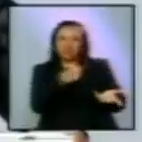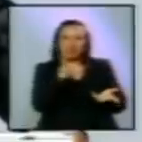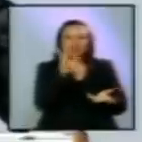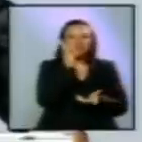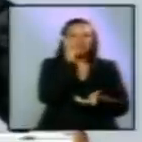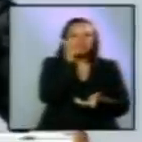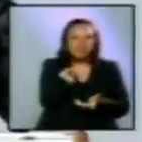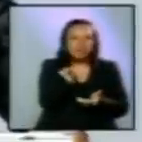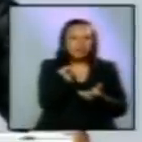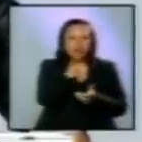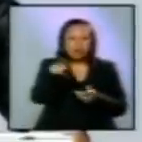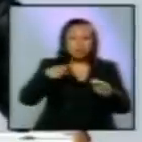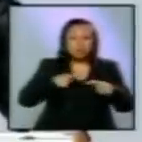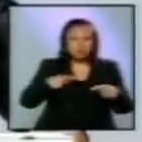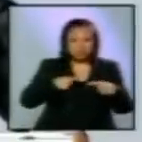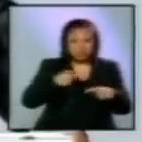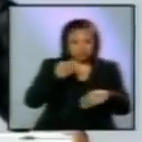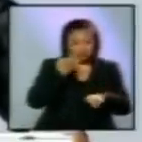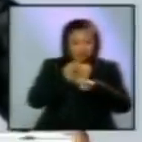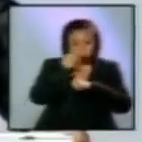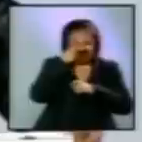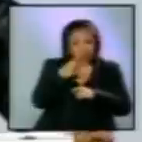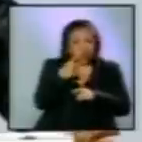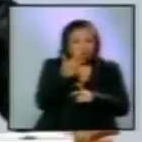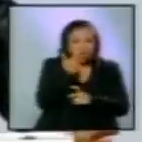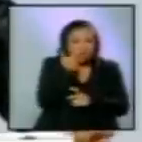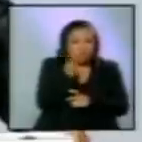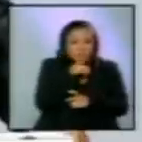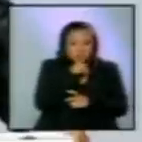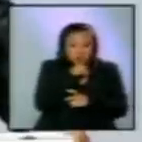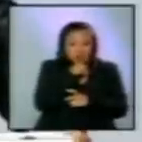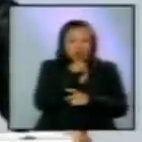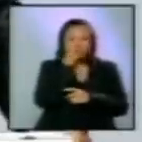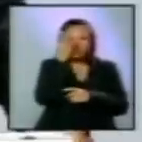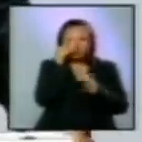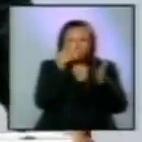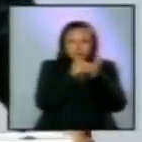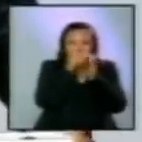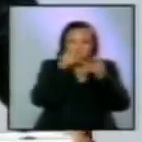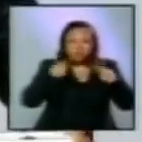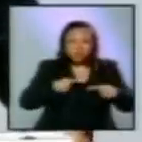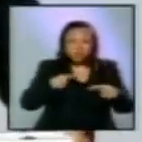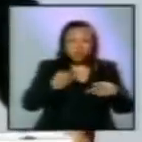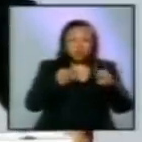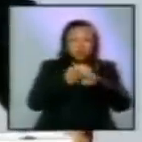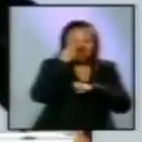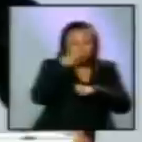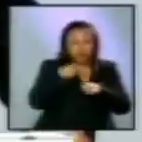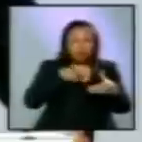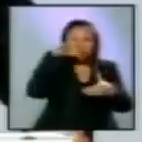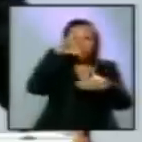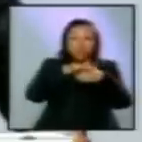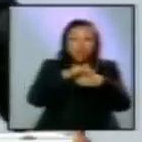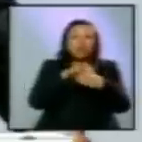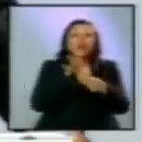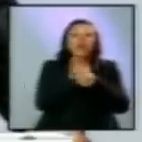de preferencia que los mexiquenses decidieron en su momento. No se puede usted burlar de más de 3 millones de mexiquenses que votaron por el